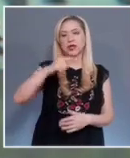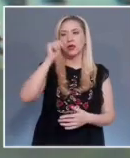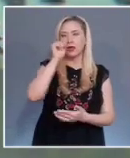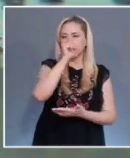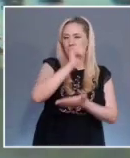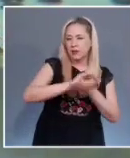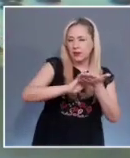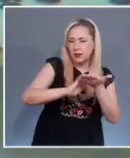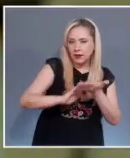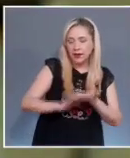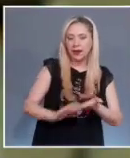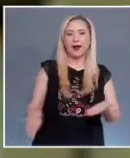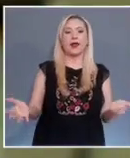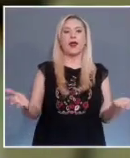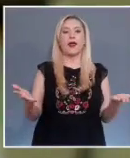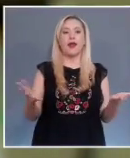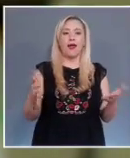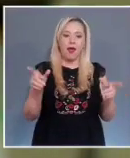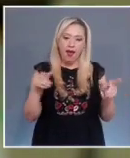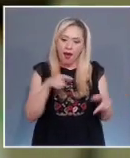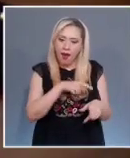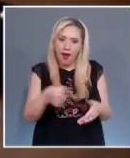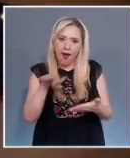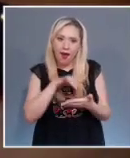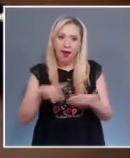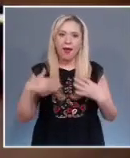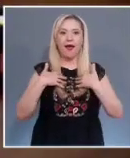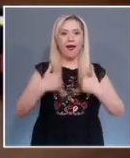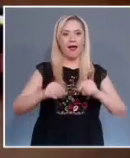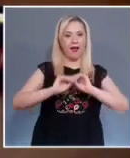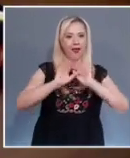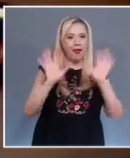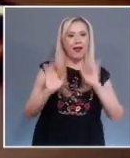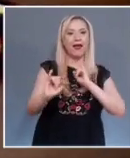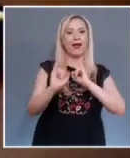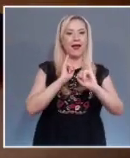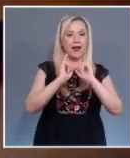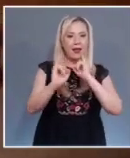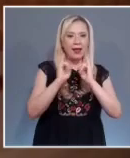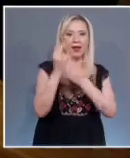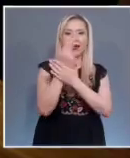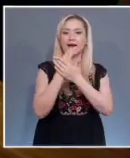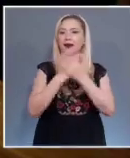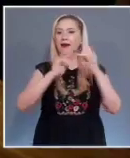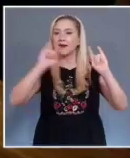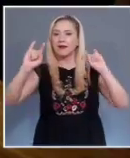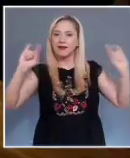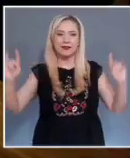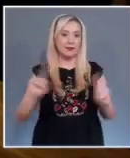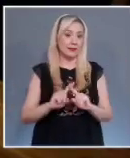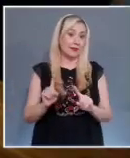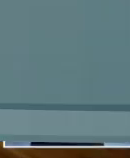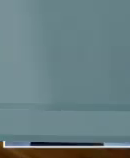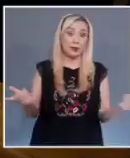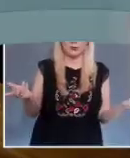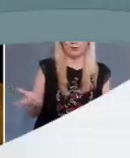fácil, pictogramas, intérpretes, entre otros. Para el canal del Poder Judicial de la Federación, Mario López Peña.